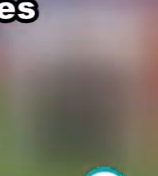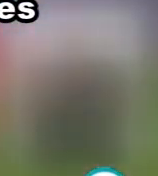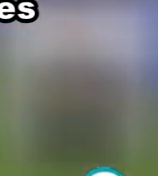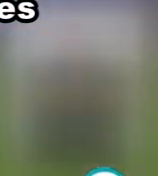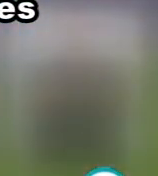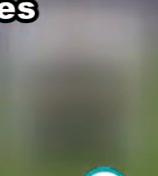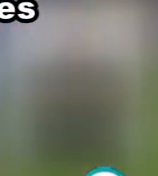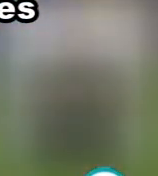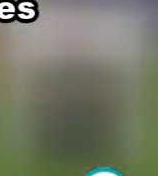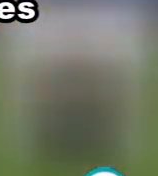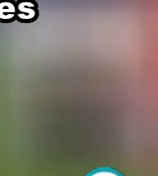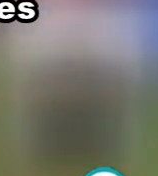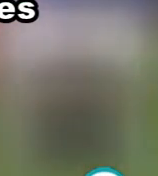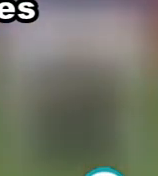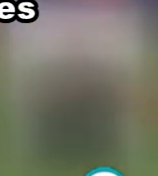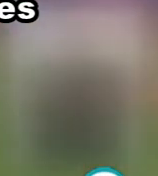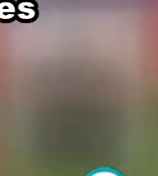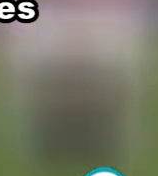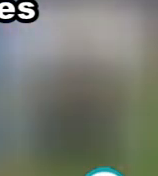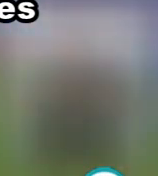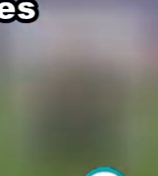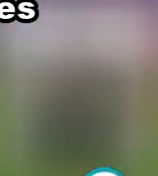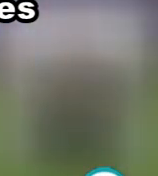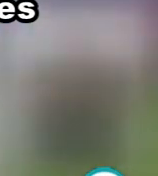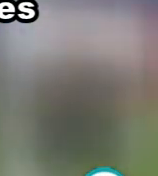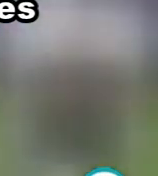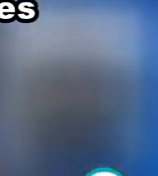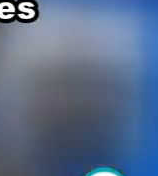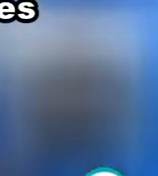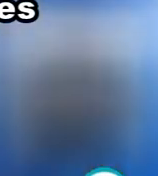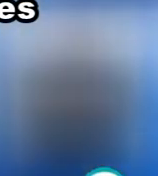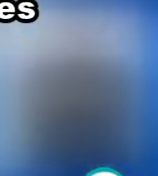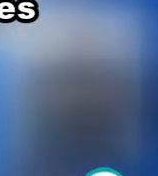al defensa a despejar mal. Mm. Con lo cual...